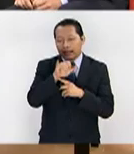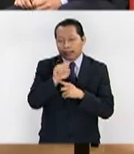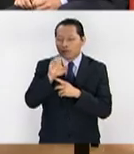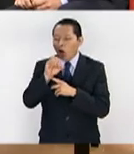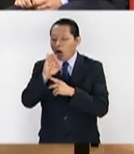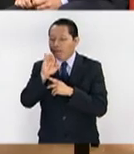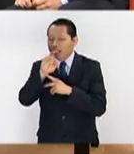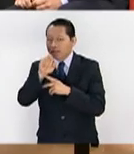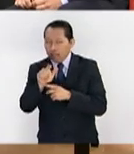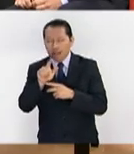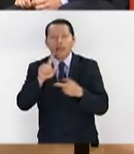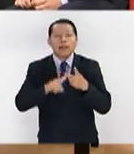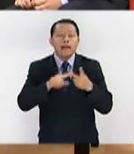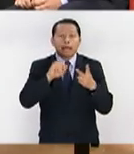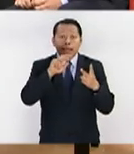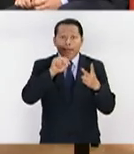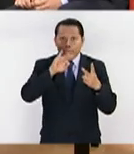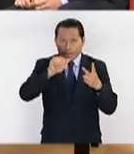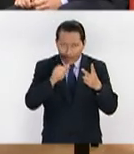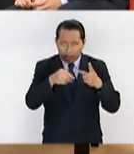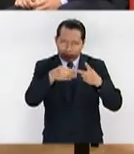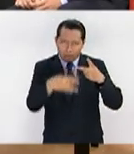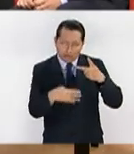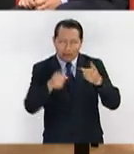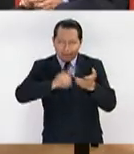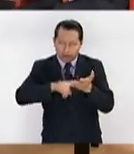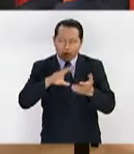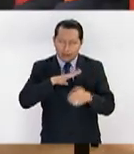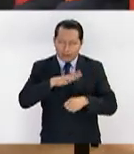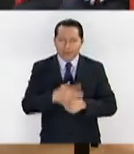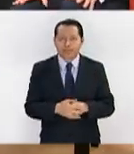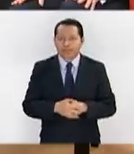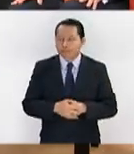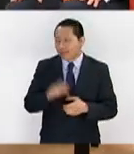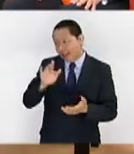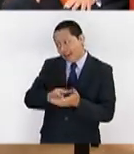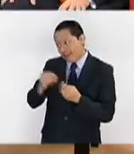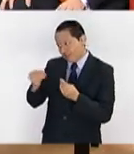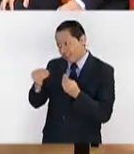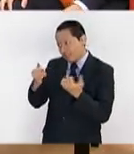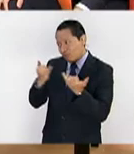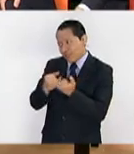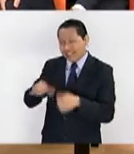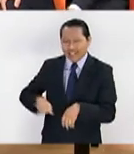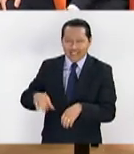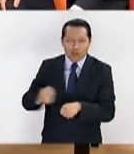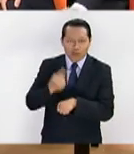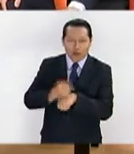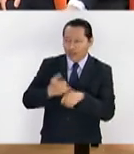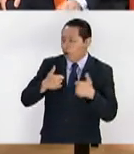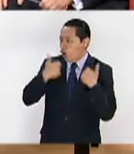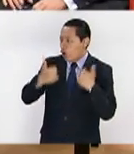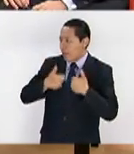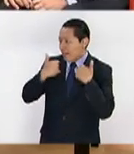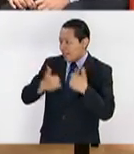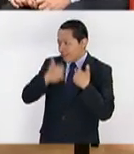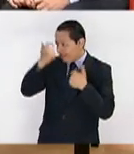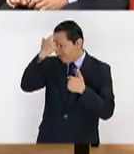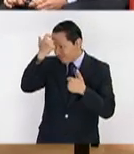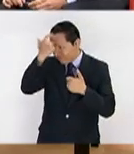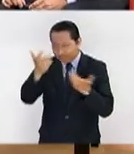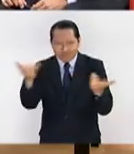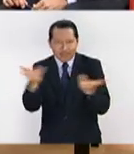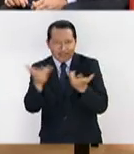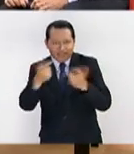en la página del INBA aparecemos también. Perfecto. Pues muchísimas gracias por compartirnos esta interesante oportunidad para jóvenes